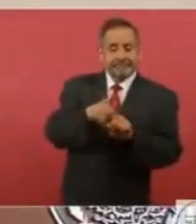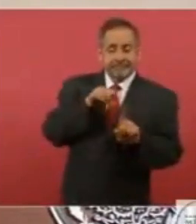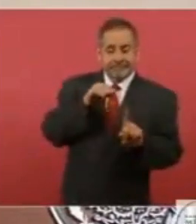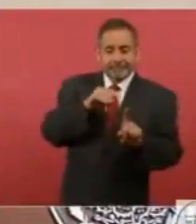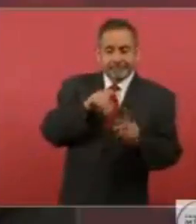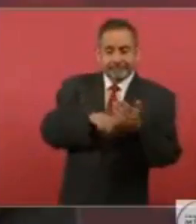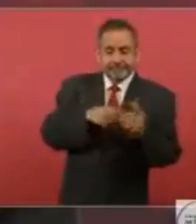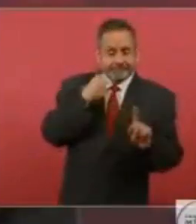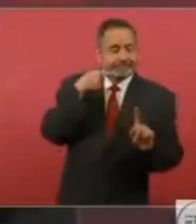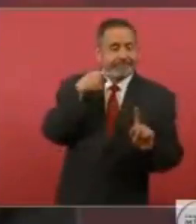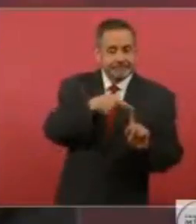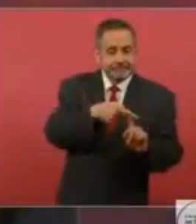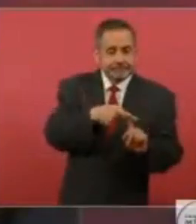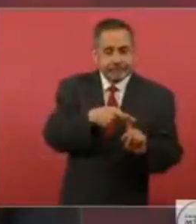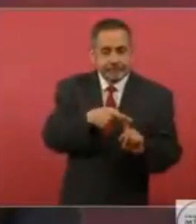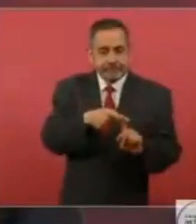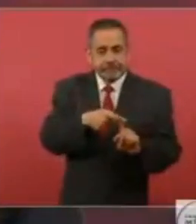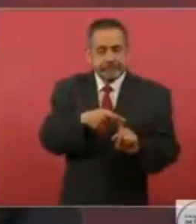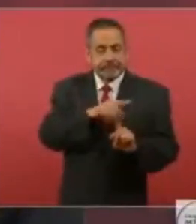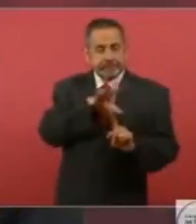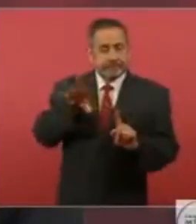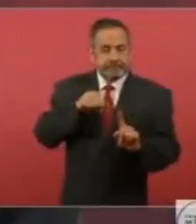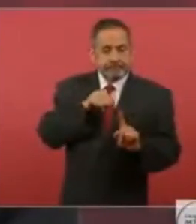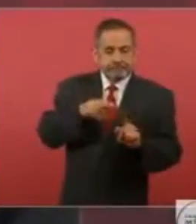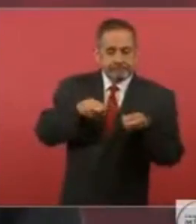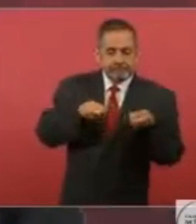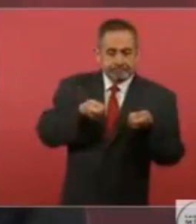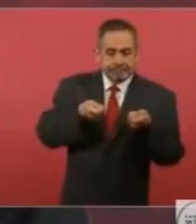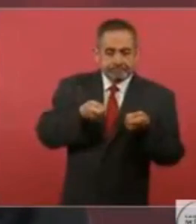pero atrás le están